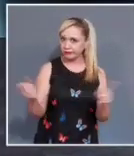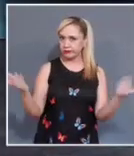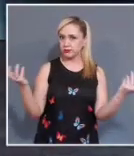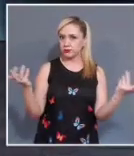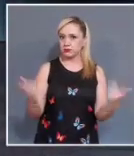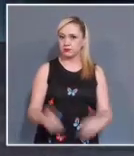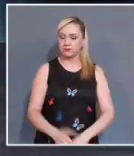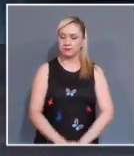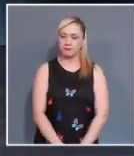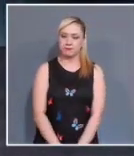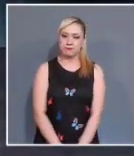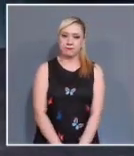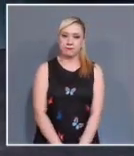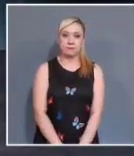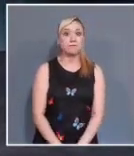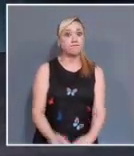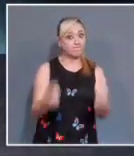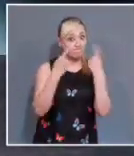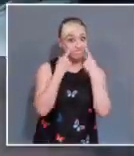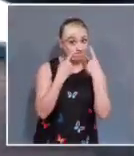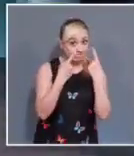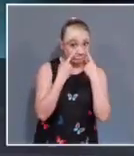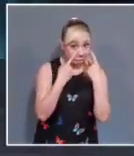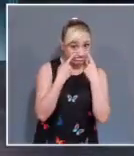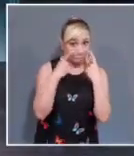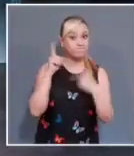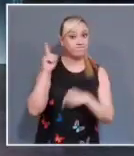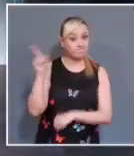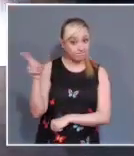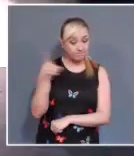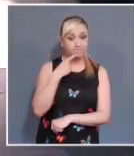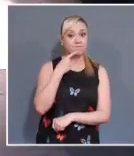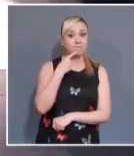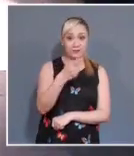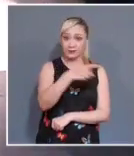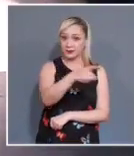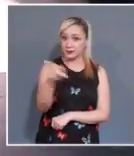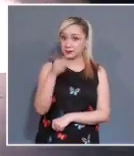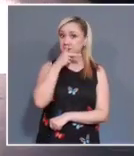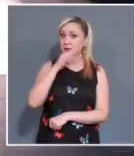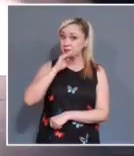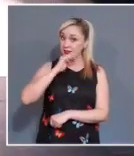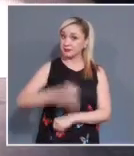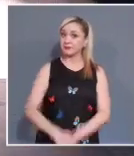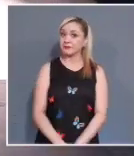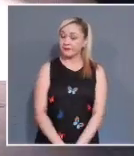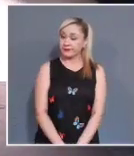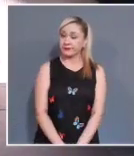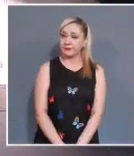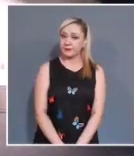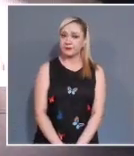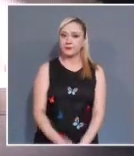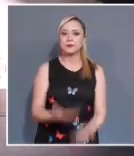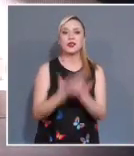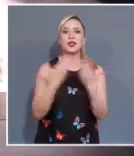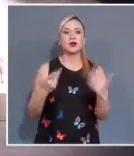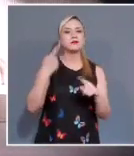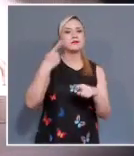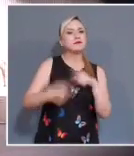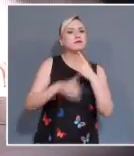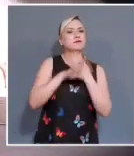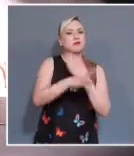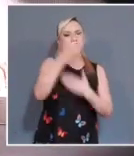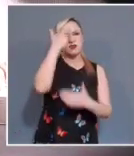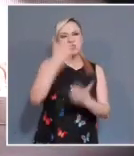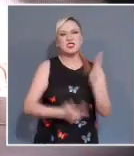Focos rojos, decía la especialista. Durante la sesión de la Comisión de Prevención del Delito y Justicia que se